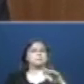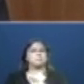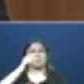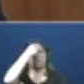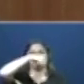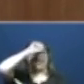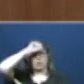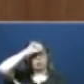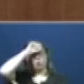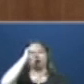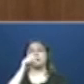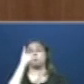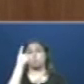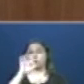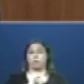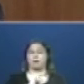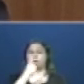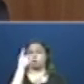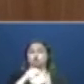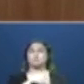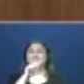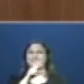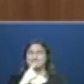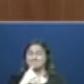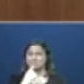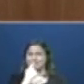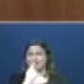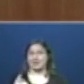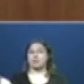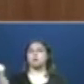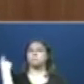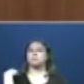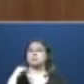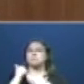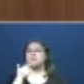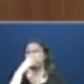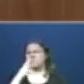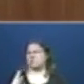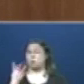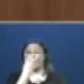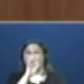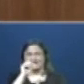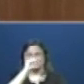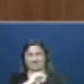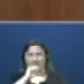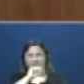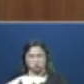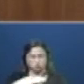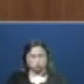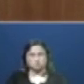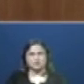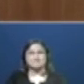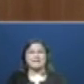1 de enero de 2013 2012 habría sido el primer año desde hace más de 40 en que en España y todas sus